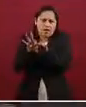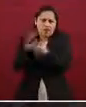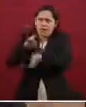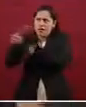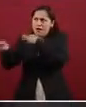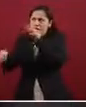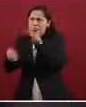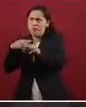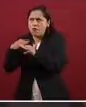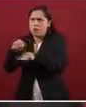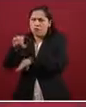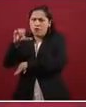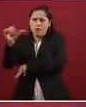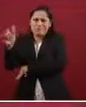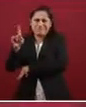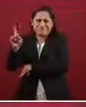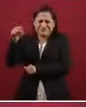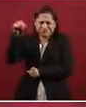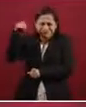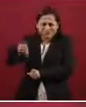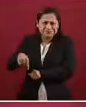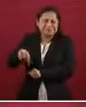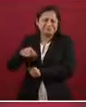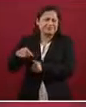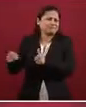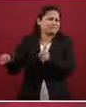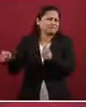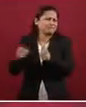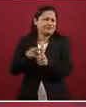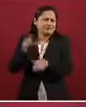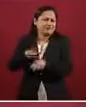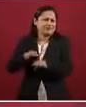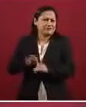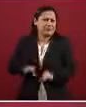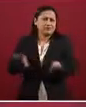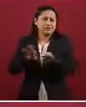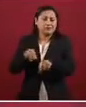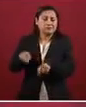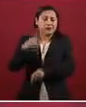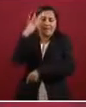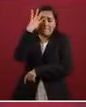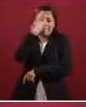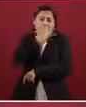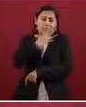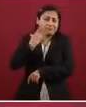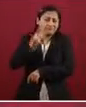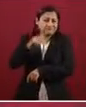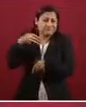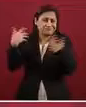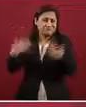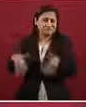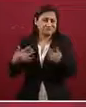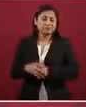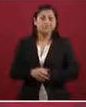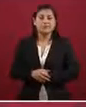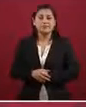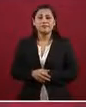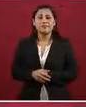Además, las bellezas naturales. Entonces, ahora hay